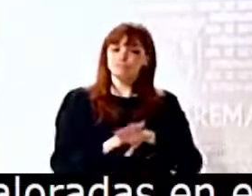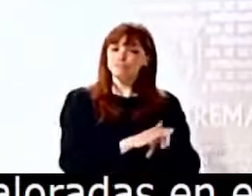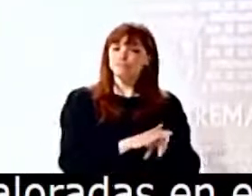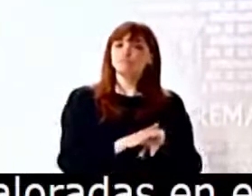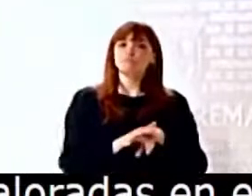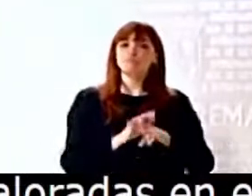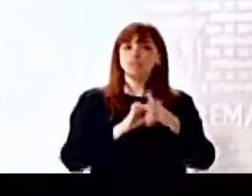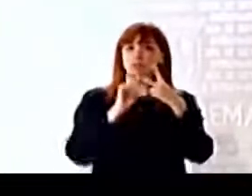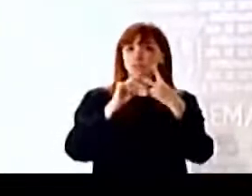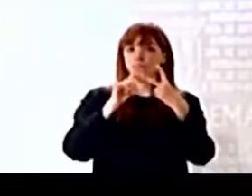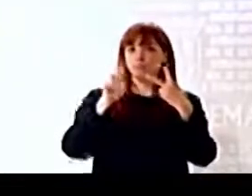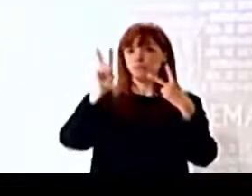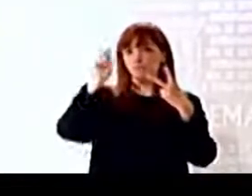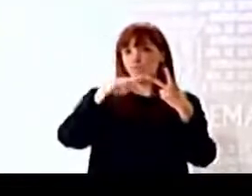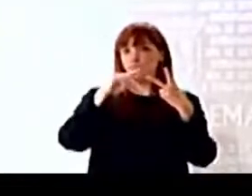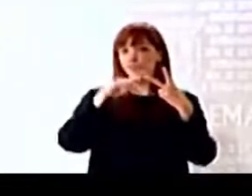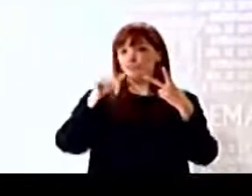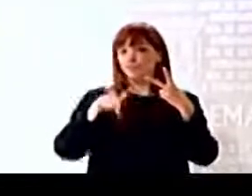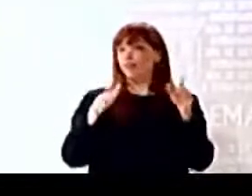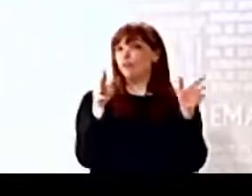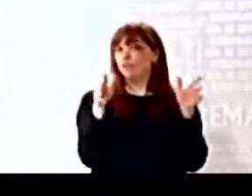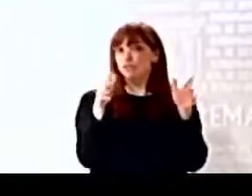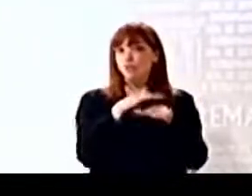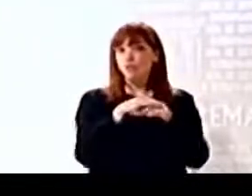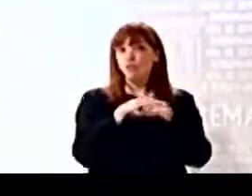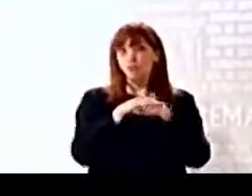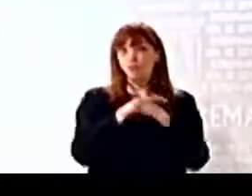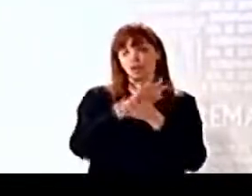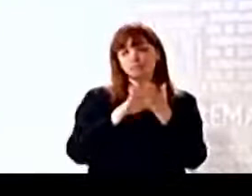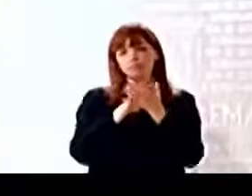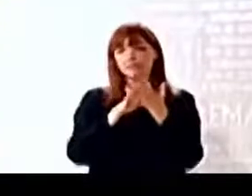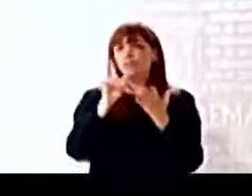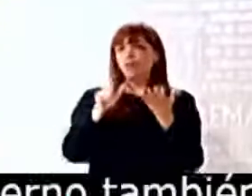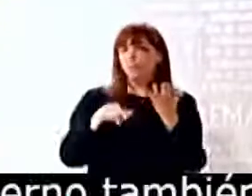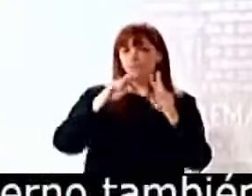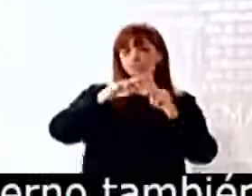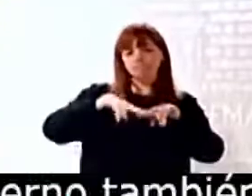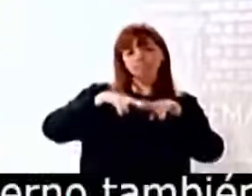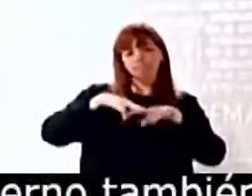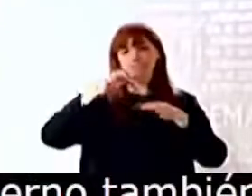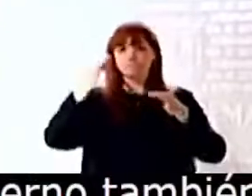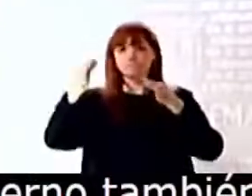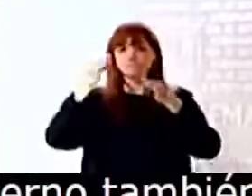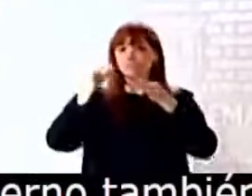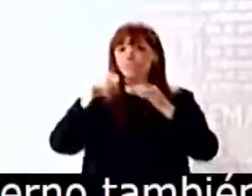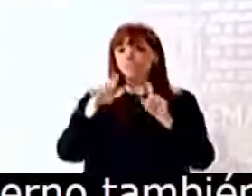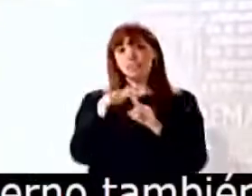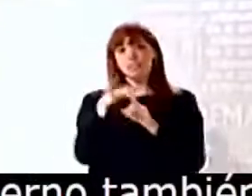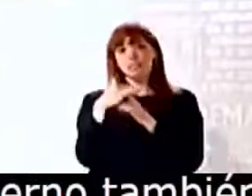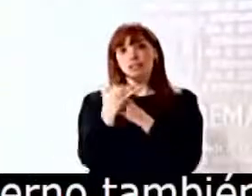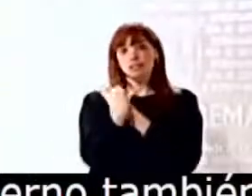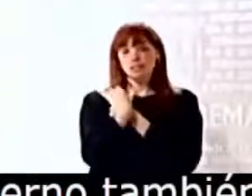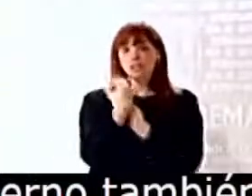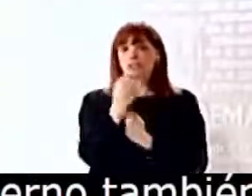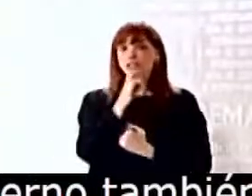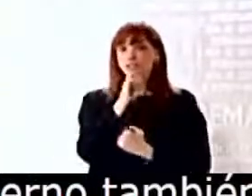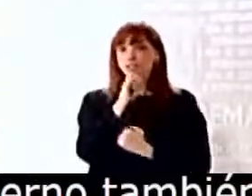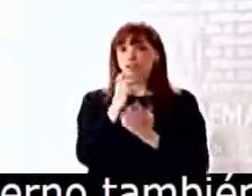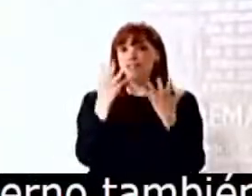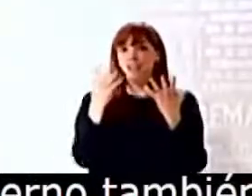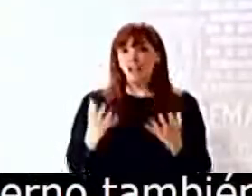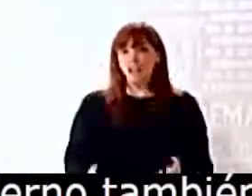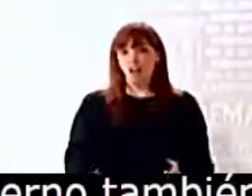lugar, en este Consejo de Gobierno también hemos analizado la situación de